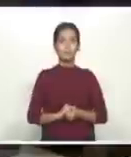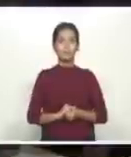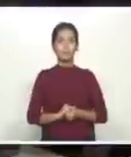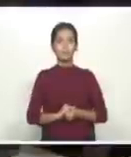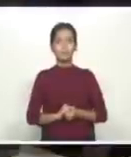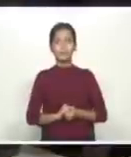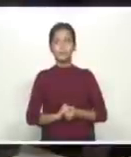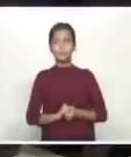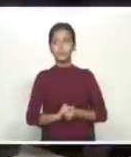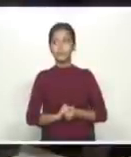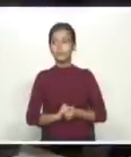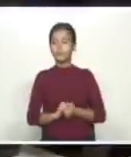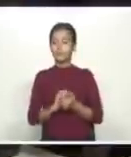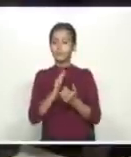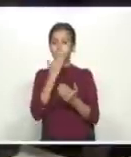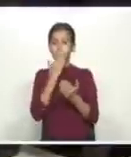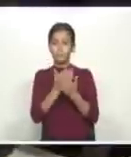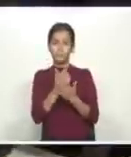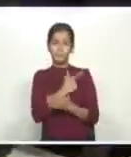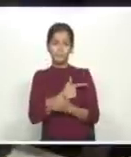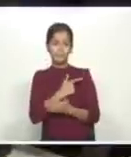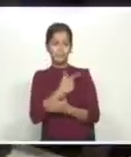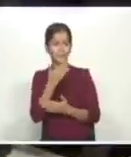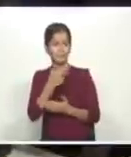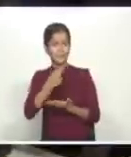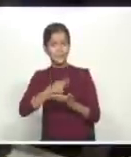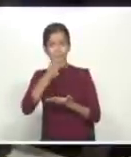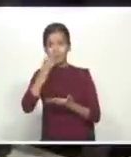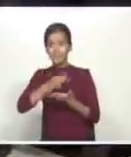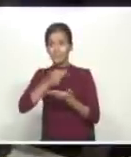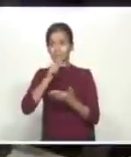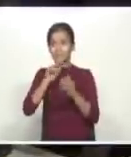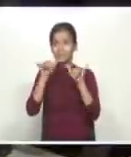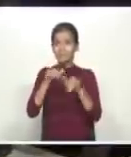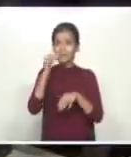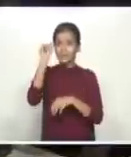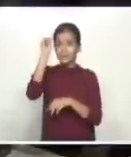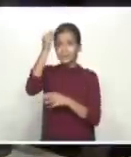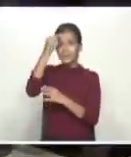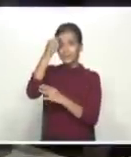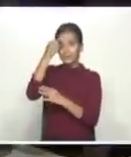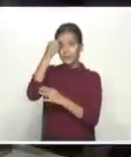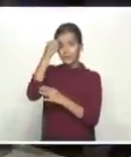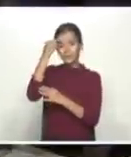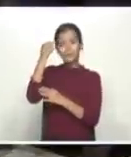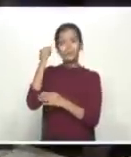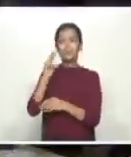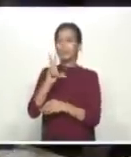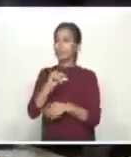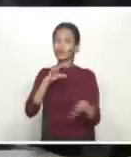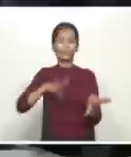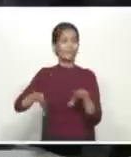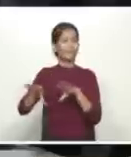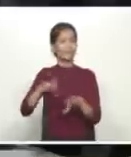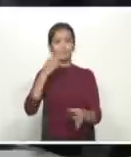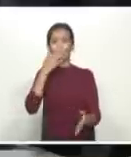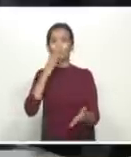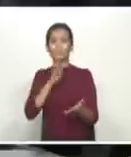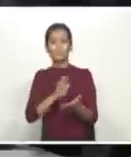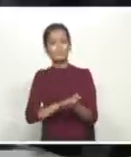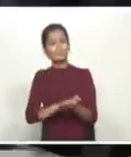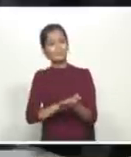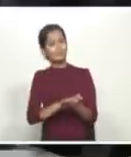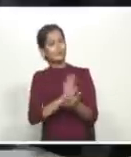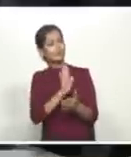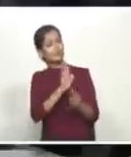las pasiones. Me gustó mucho lo que dijo Héctor, de que este gobierno no está cometiendo actos de corrupción, pero es que en palabras, pues, se